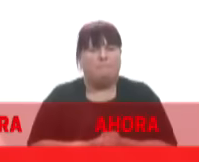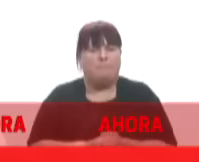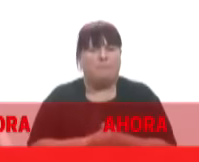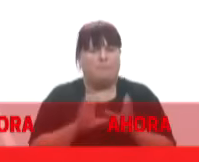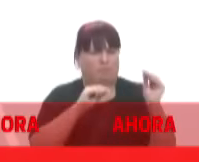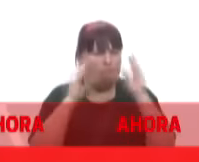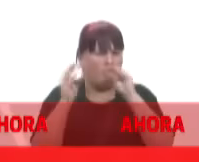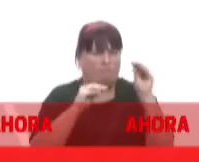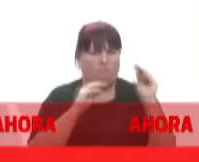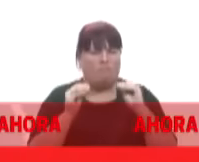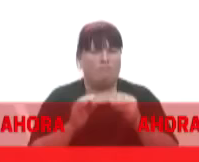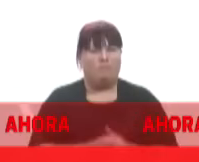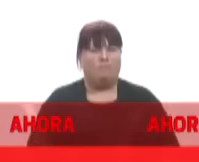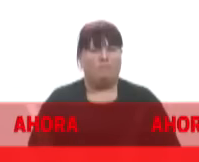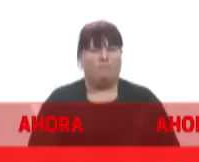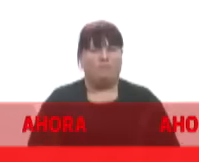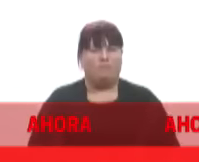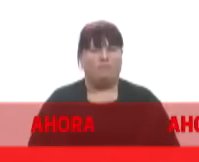Se quiere ir el Senado.